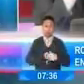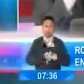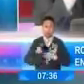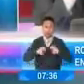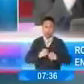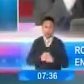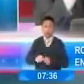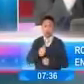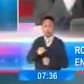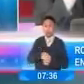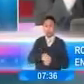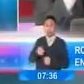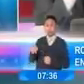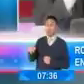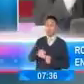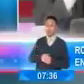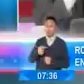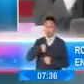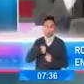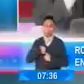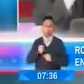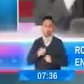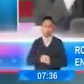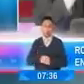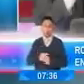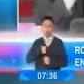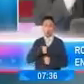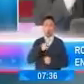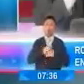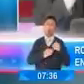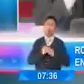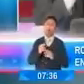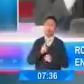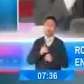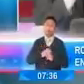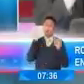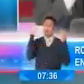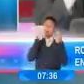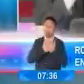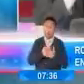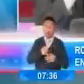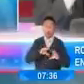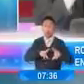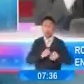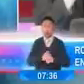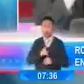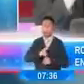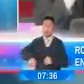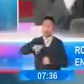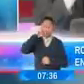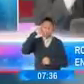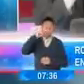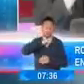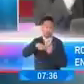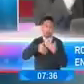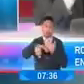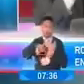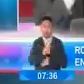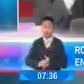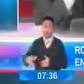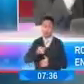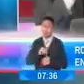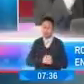de los otros, los investigados prefieren dar esta imagen de que es confusión, de que es corrupción, de que todos los gobiernos funcionan de manera